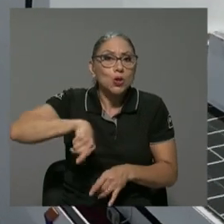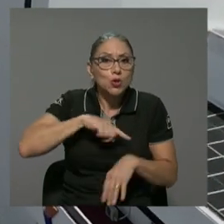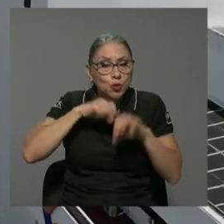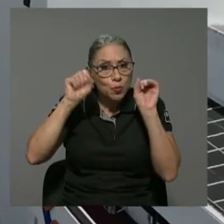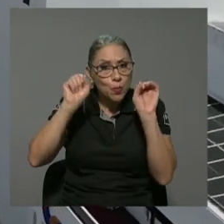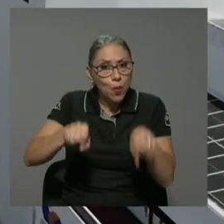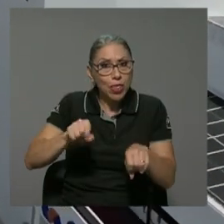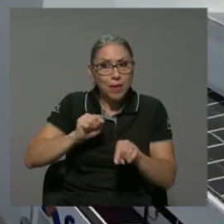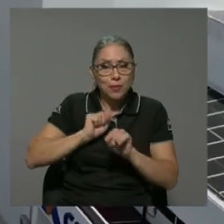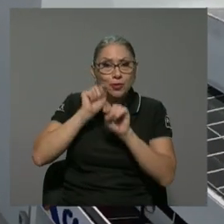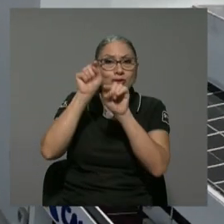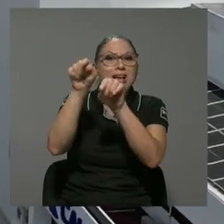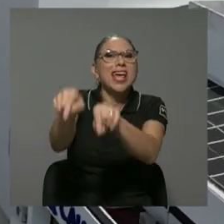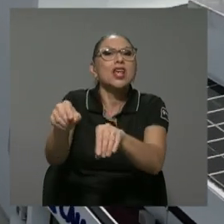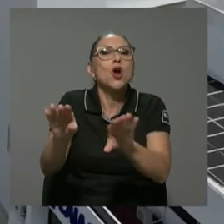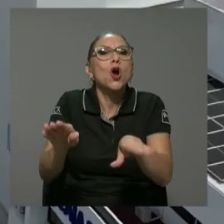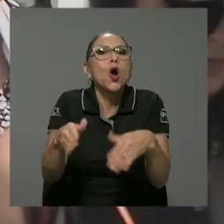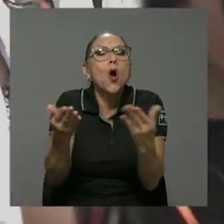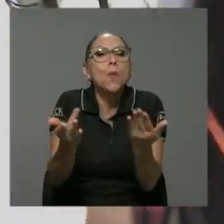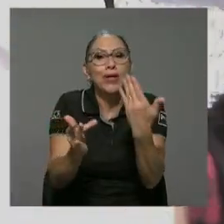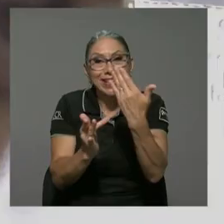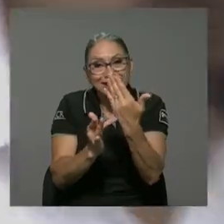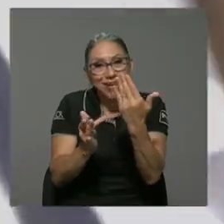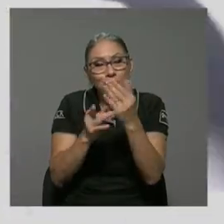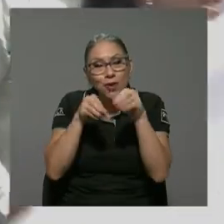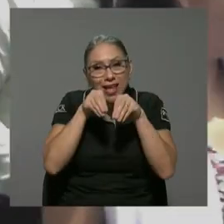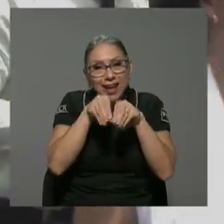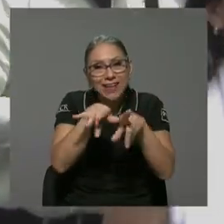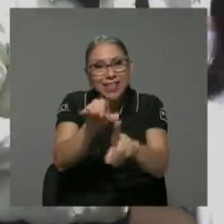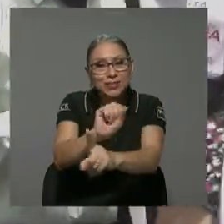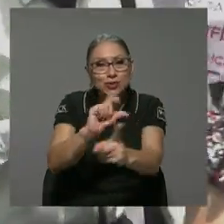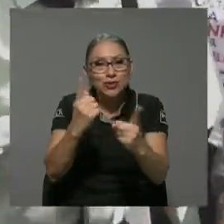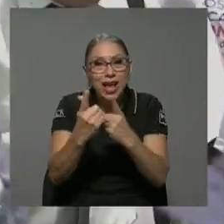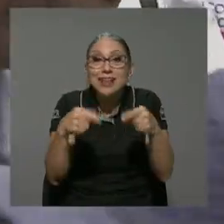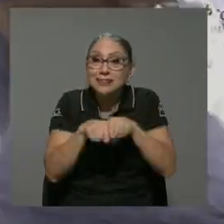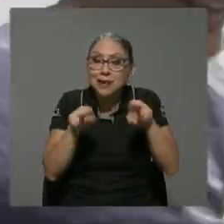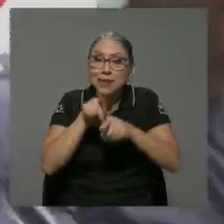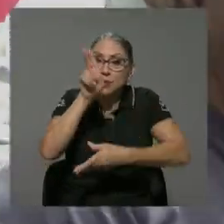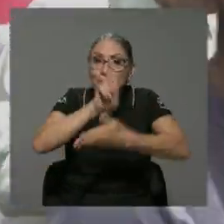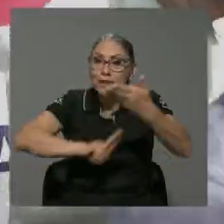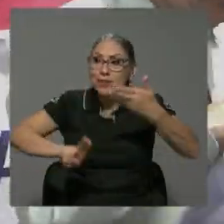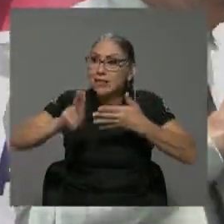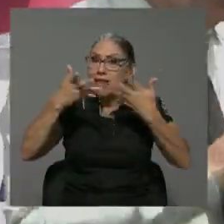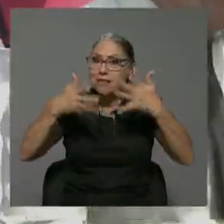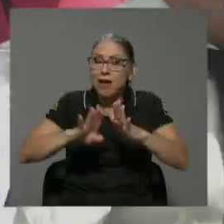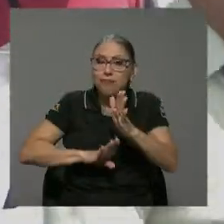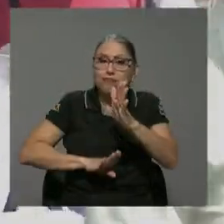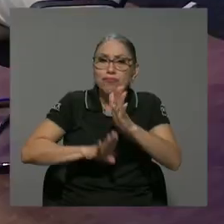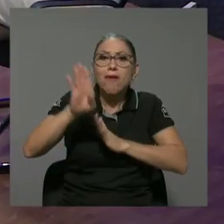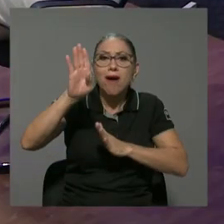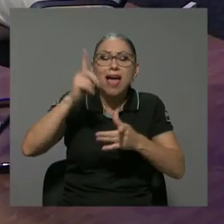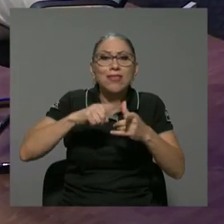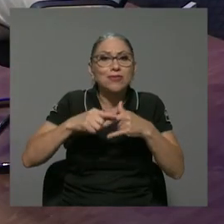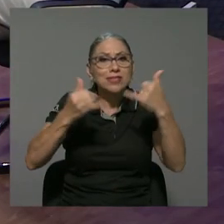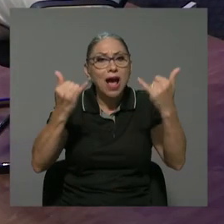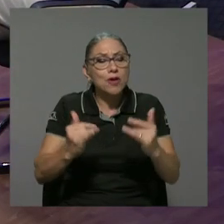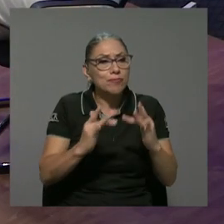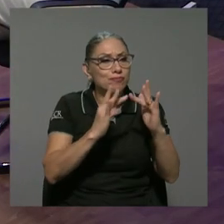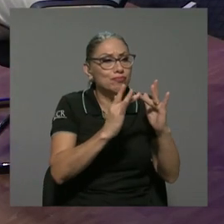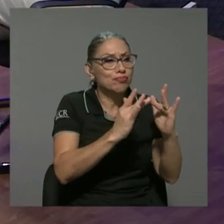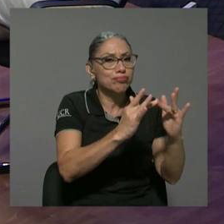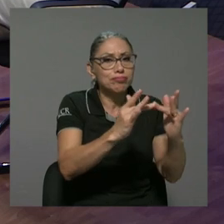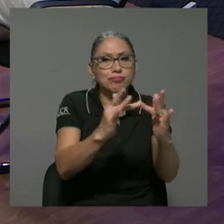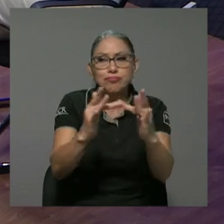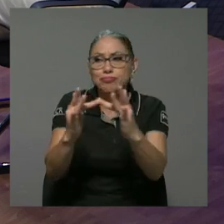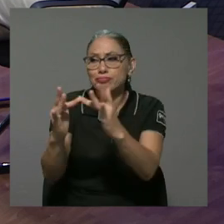son, por ejemplo, redes sociales, la tecnología, la universidad ha crecido y ha avanzado. Entonces creo que esa interconexión es